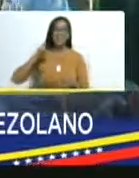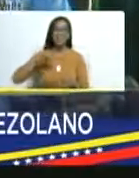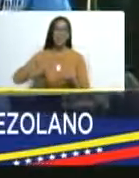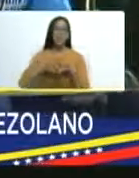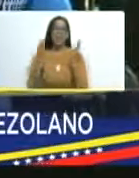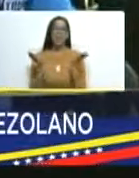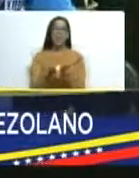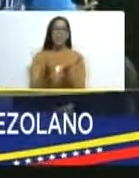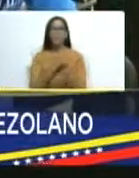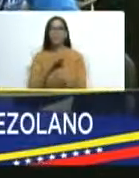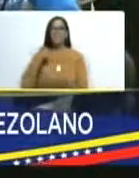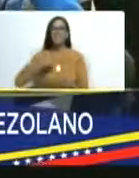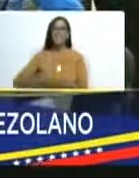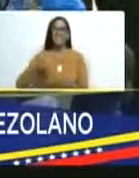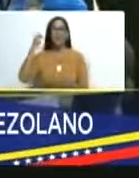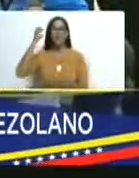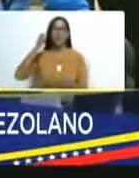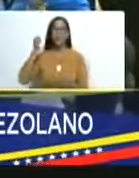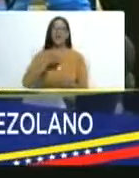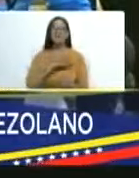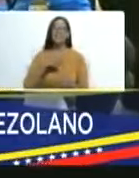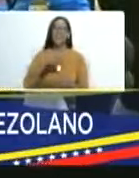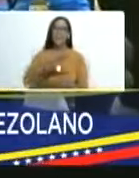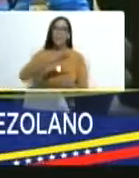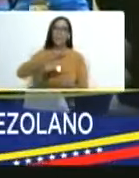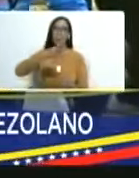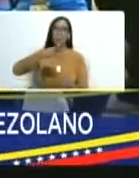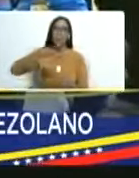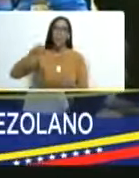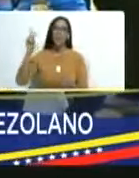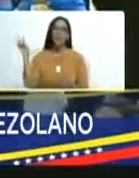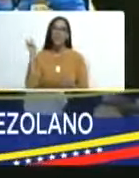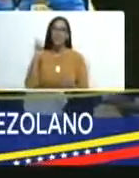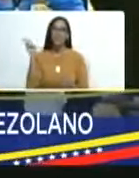la China, en Europa. Quieren pulpo venezolano.